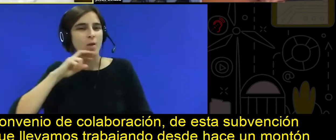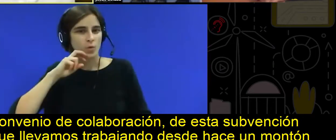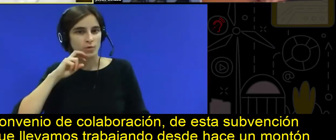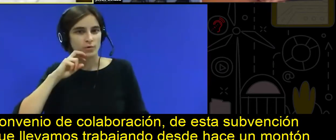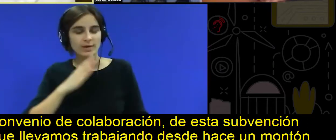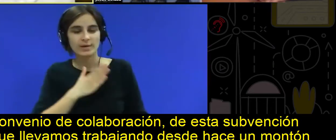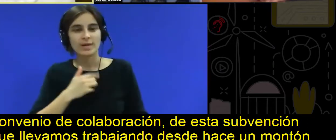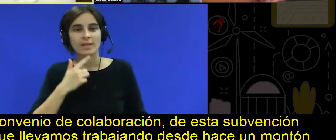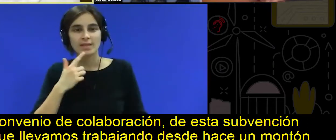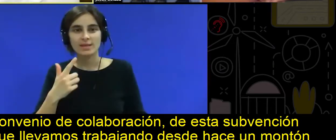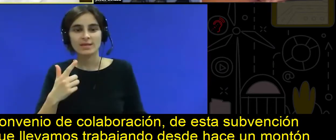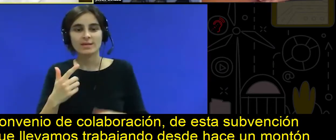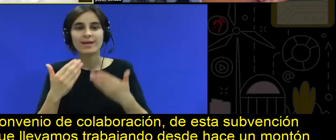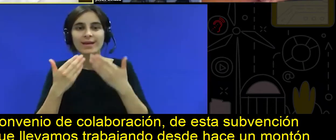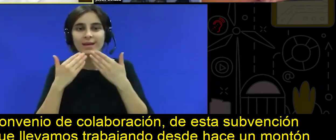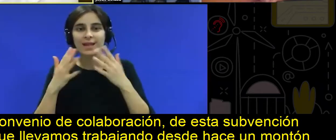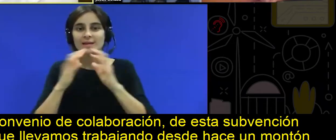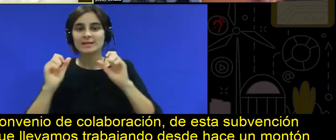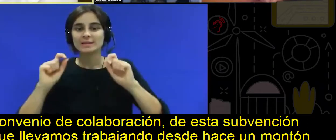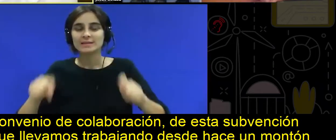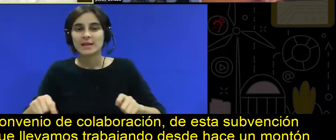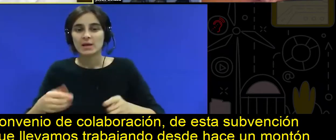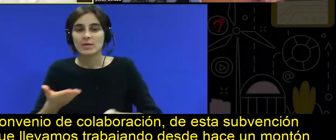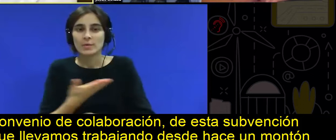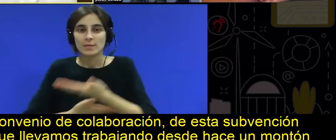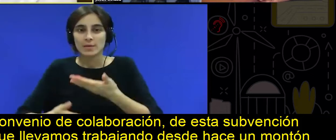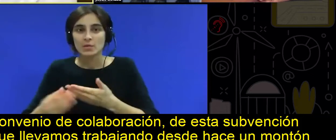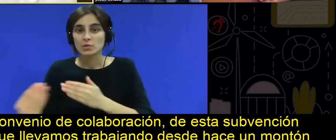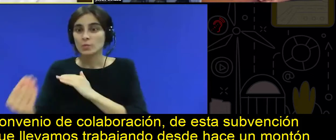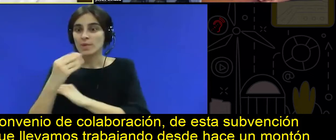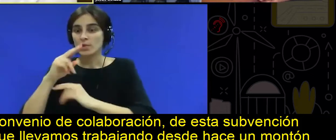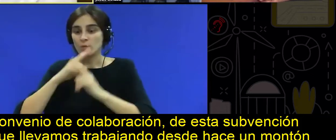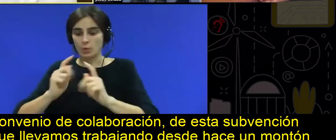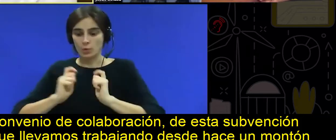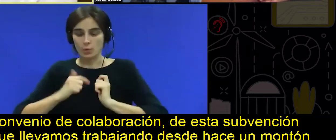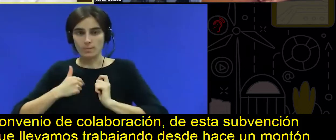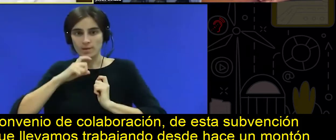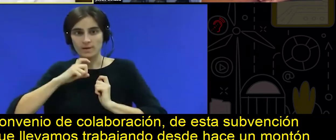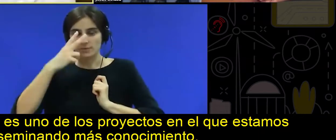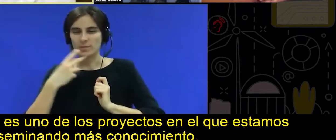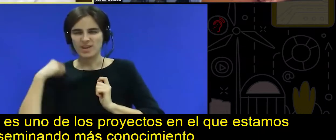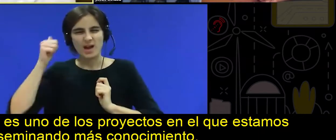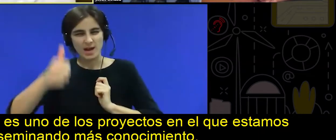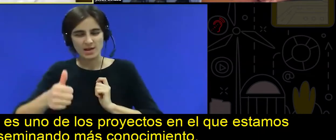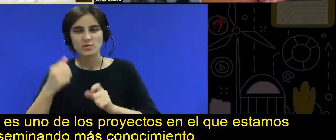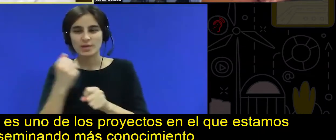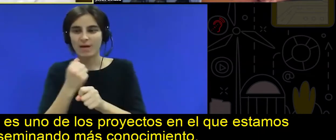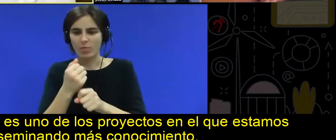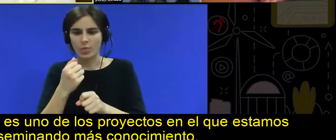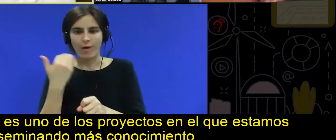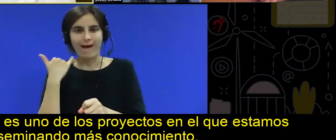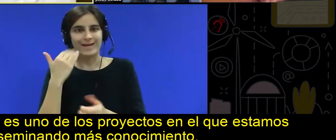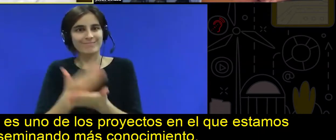este convenio de colaboración, de esta subvención nominativa con la que llevamos trabajando desde hace un montón de tiempo, y este es uno de